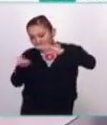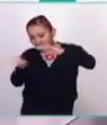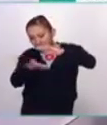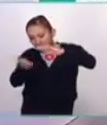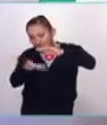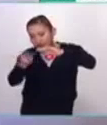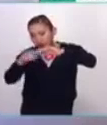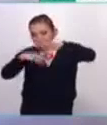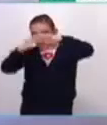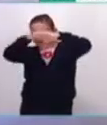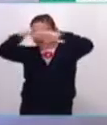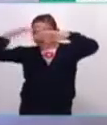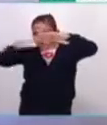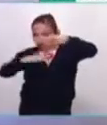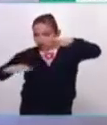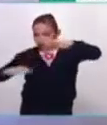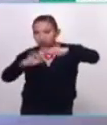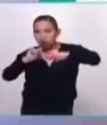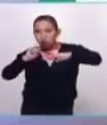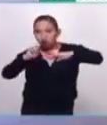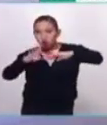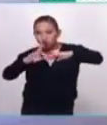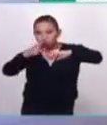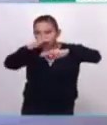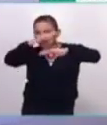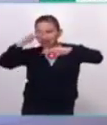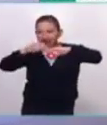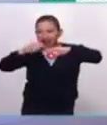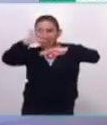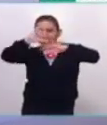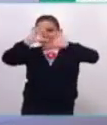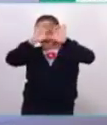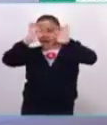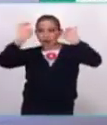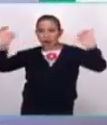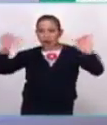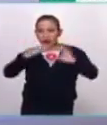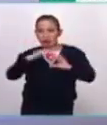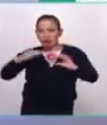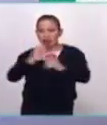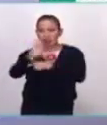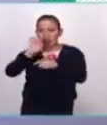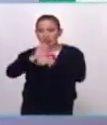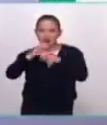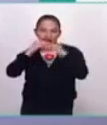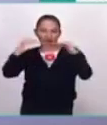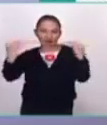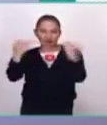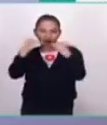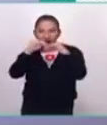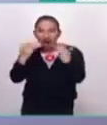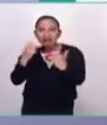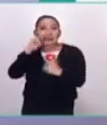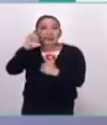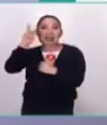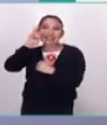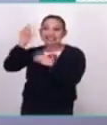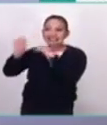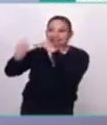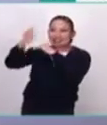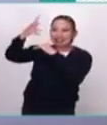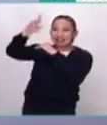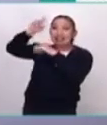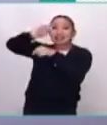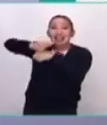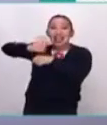al sur, que será su parte distal, y en el centro tendremos el Ecuador. Y aquí estamos viendo el fenómeno. Este